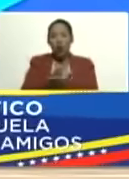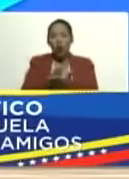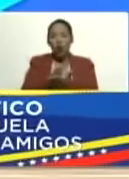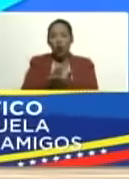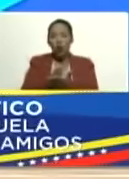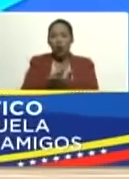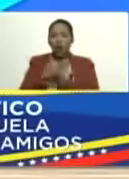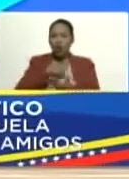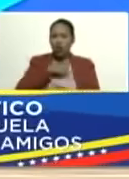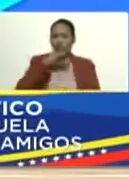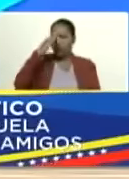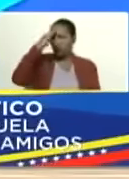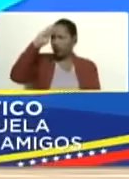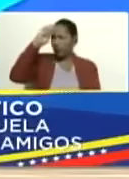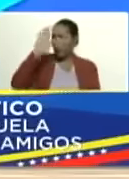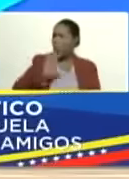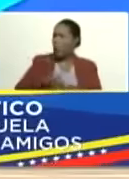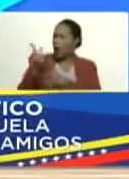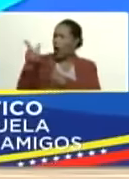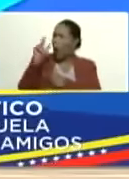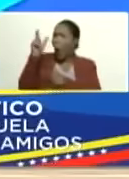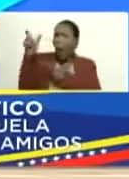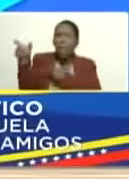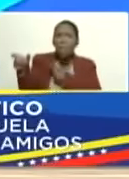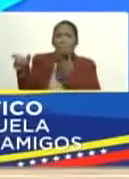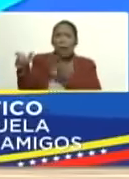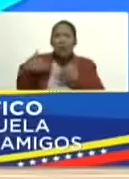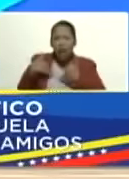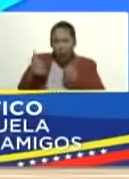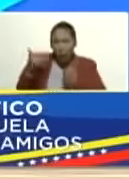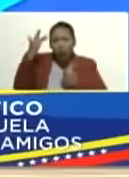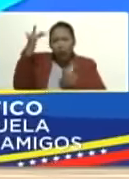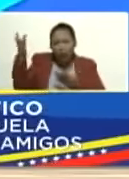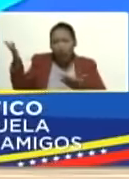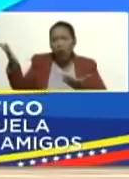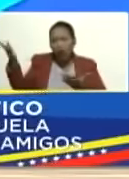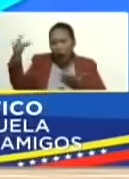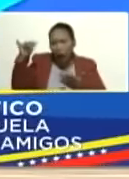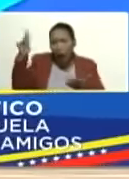quedó la duda, pero es un hombre sano, vital, inteligente.